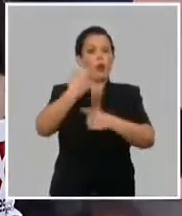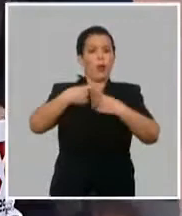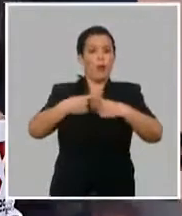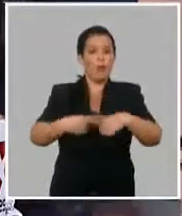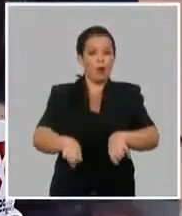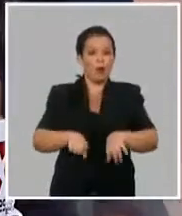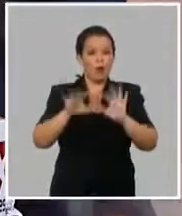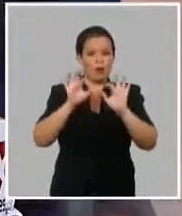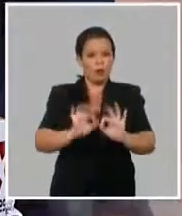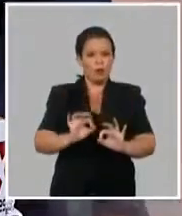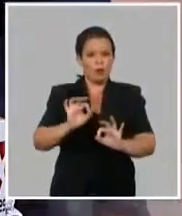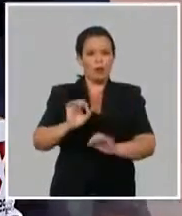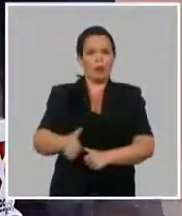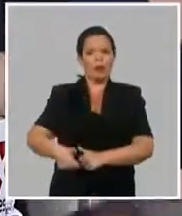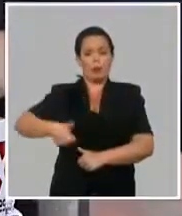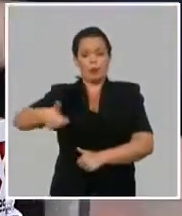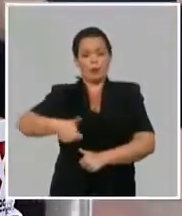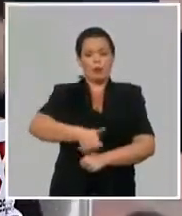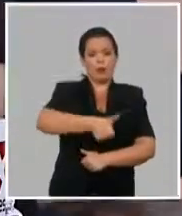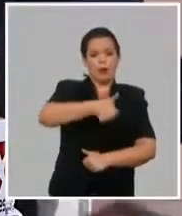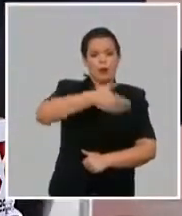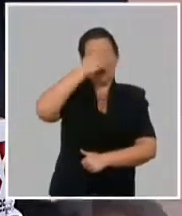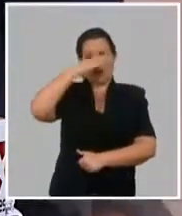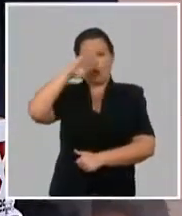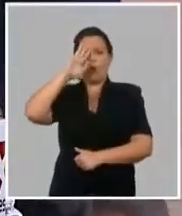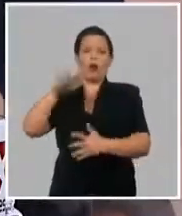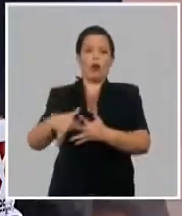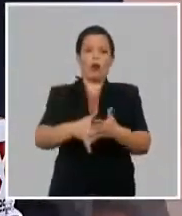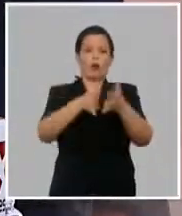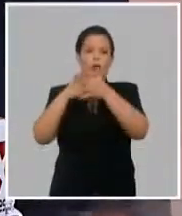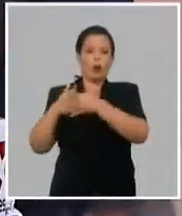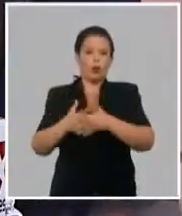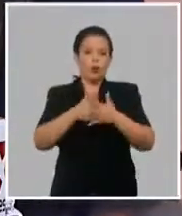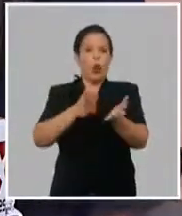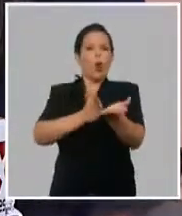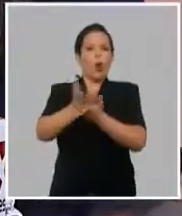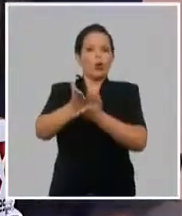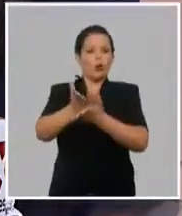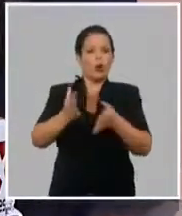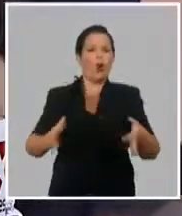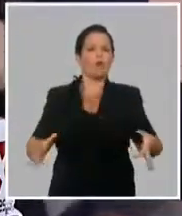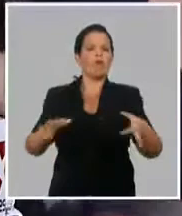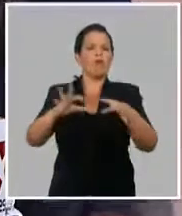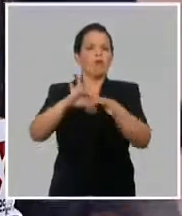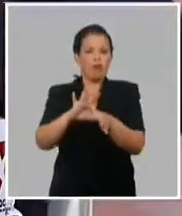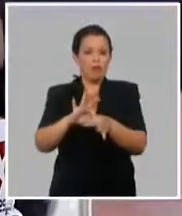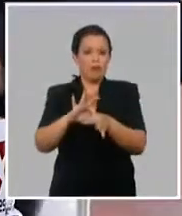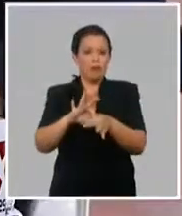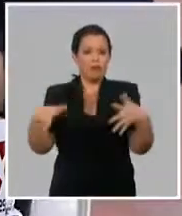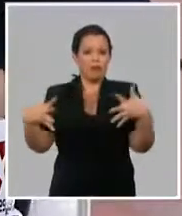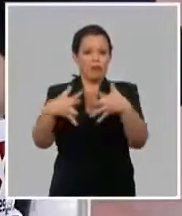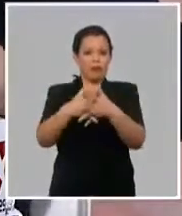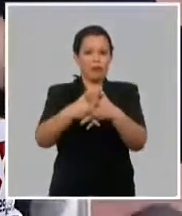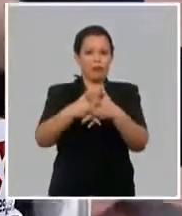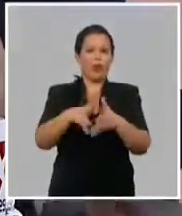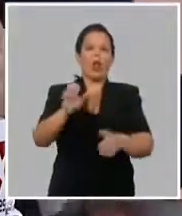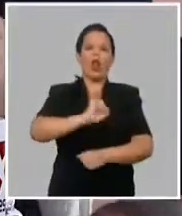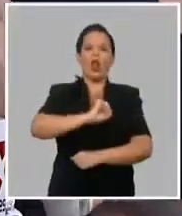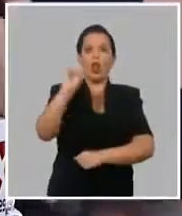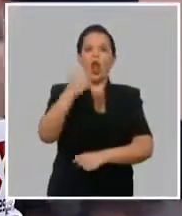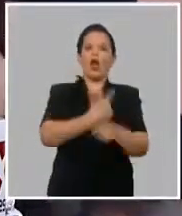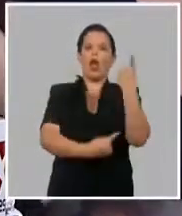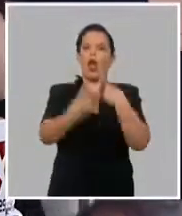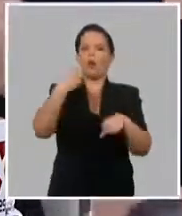de los presidentes raúl castro y barack obama se trabaja y en dos años se obtienen importantes resultados y por primera vez se